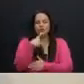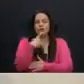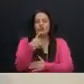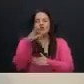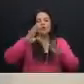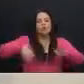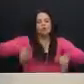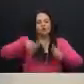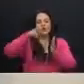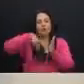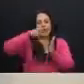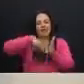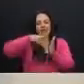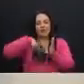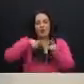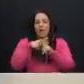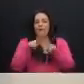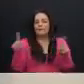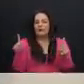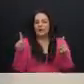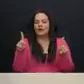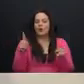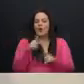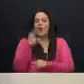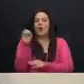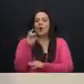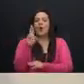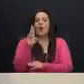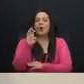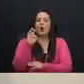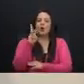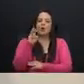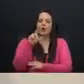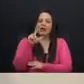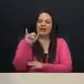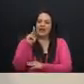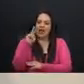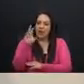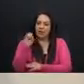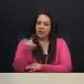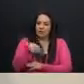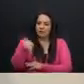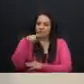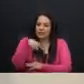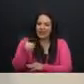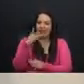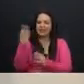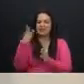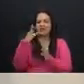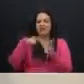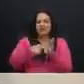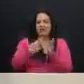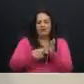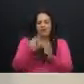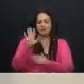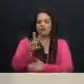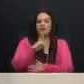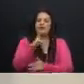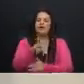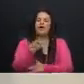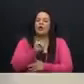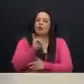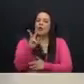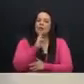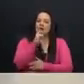leído pero compañeros, nada más orwelliano que ustedes repitiendo su verdad como la verdad